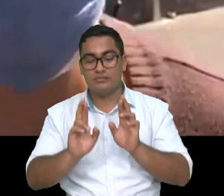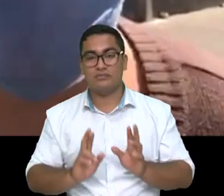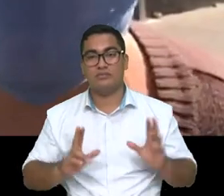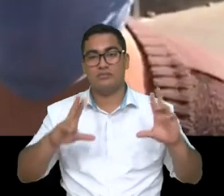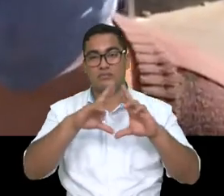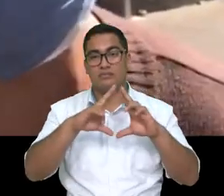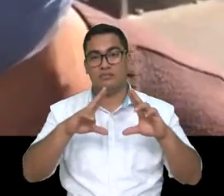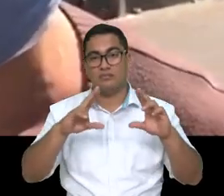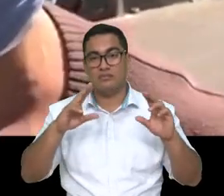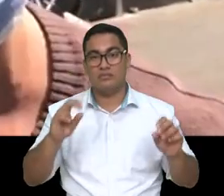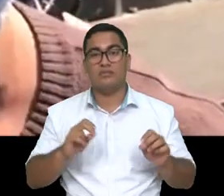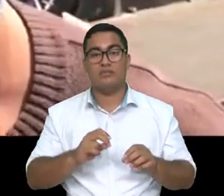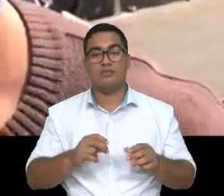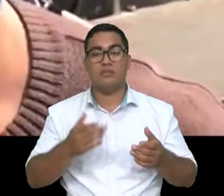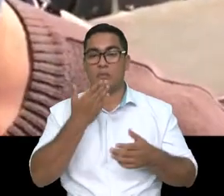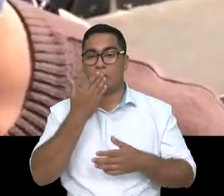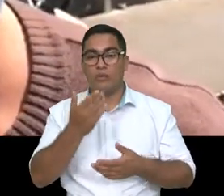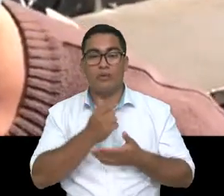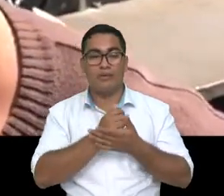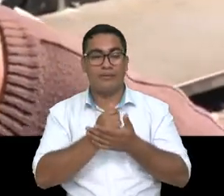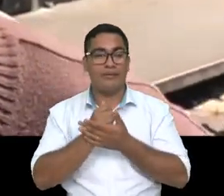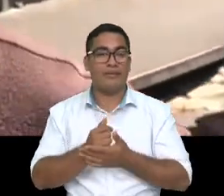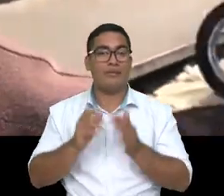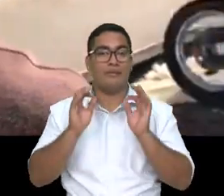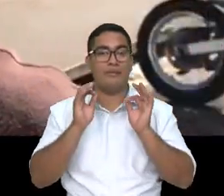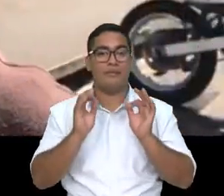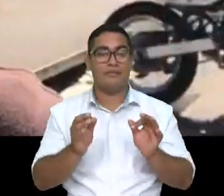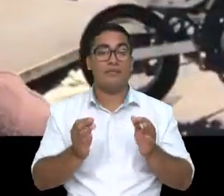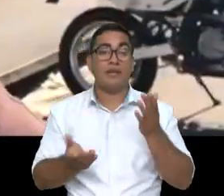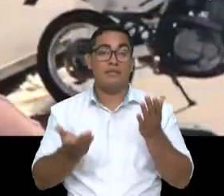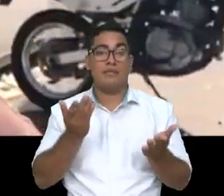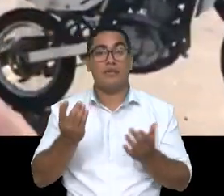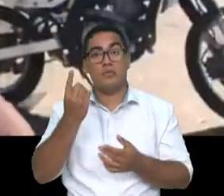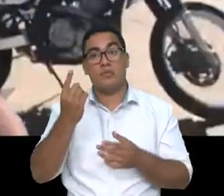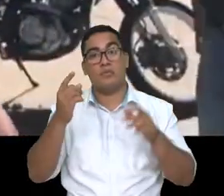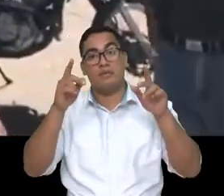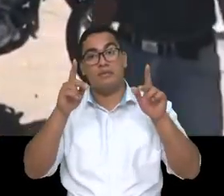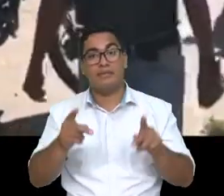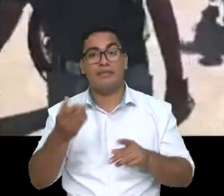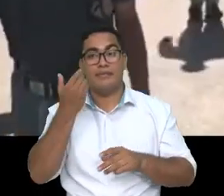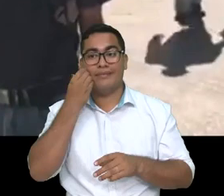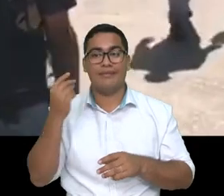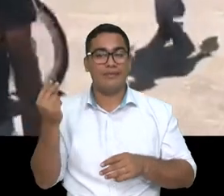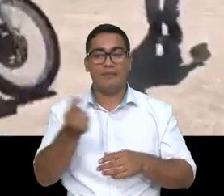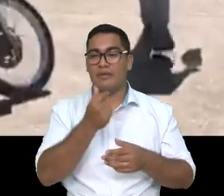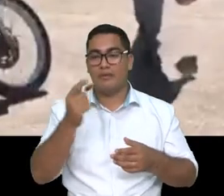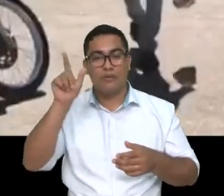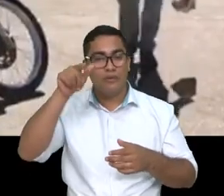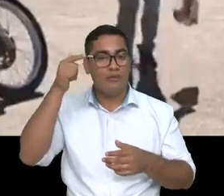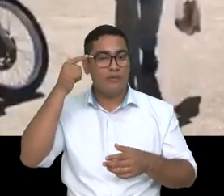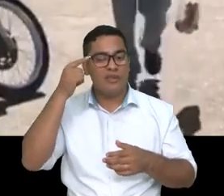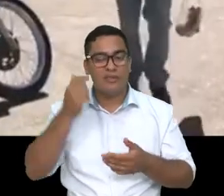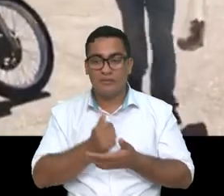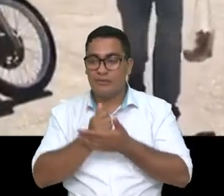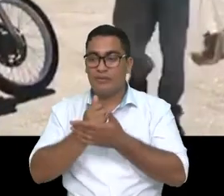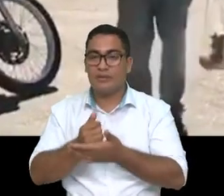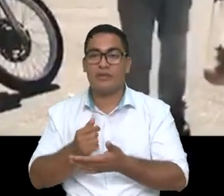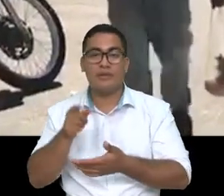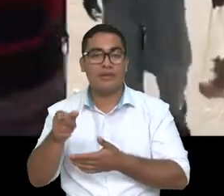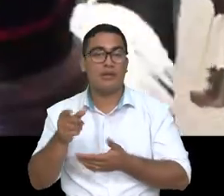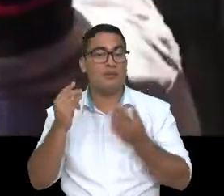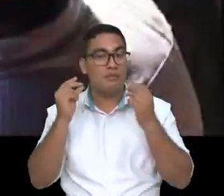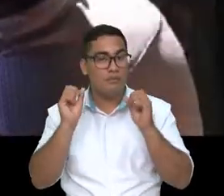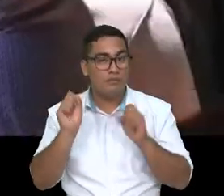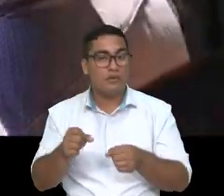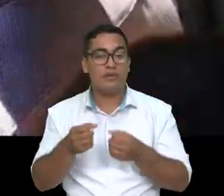usemos solamente para los beneficios. Que de allí algún caso, el gobierno acata de inmediato esa información que ustedes mismos